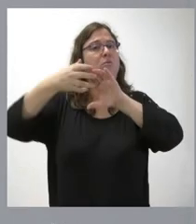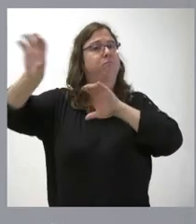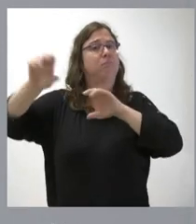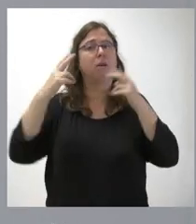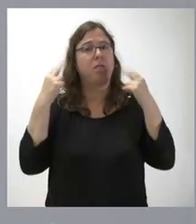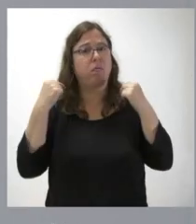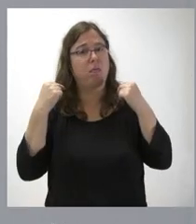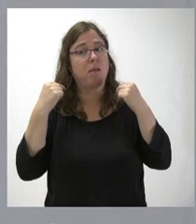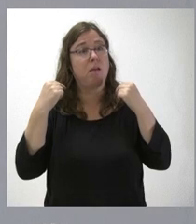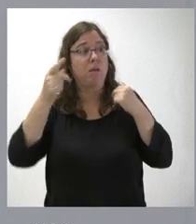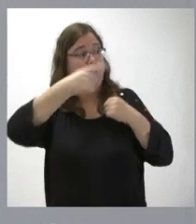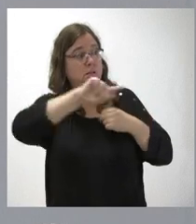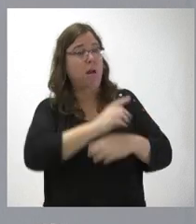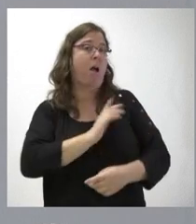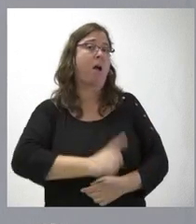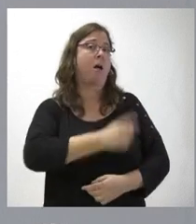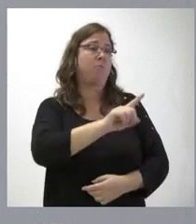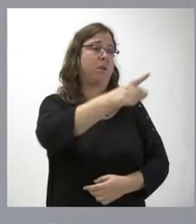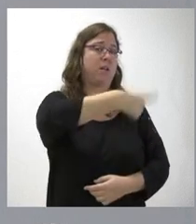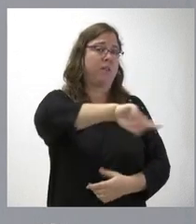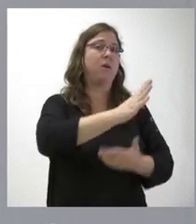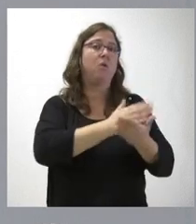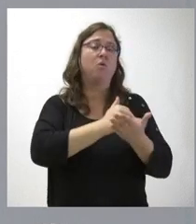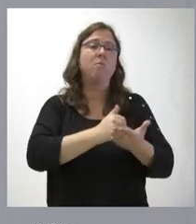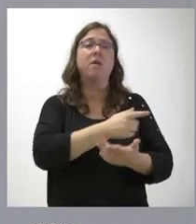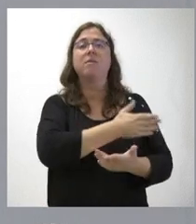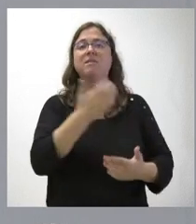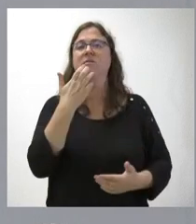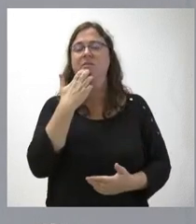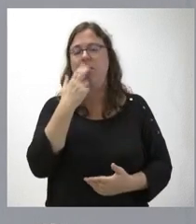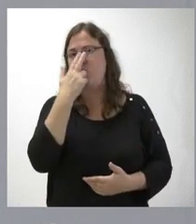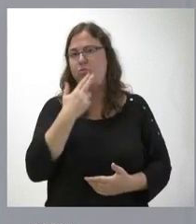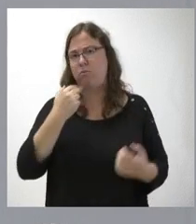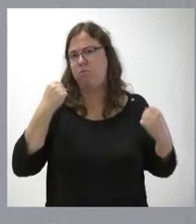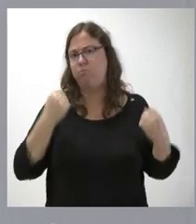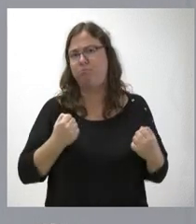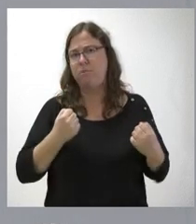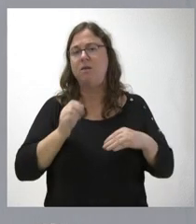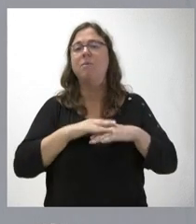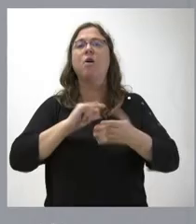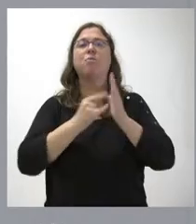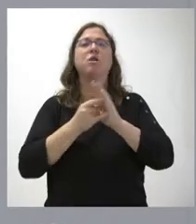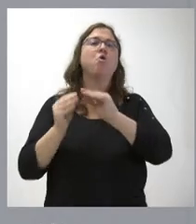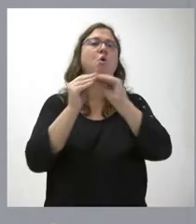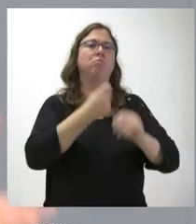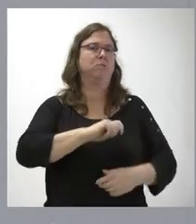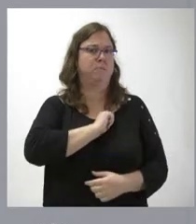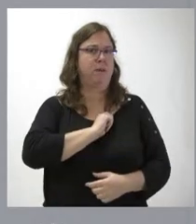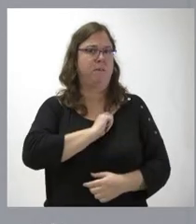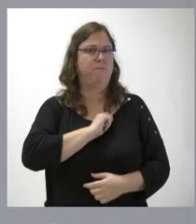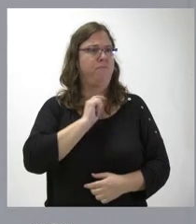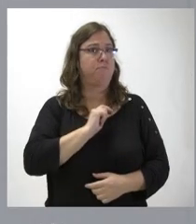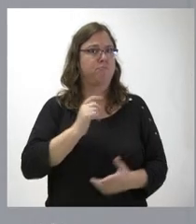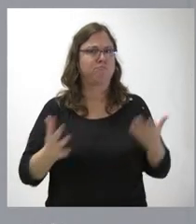embargo amenazante hacia aquellas comunidades autónomas que tenemos un claro compromiso con el proyecto común de España Esta es una Clara